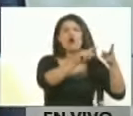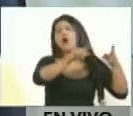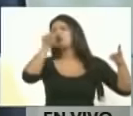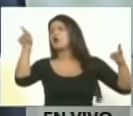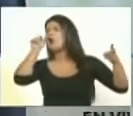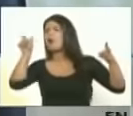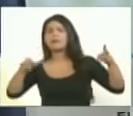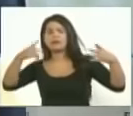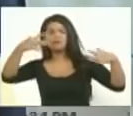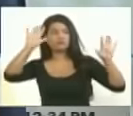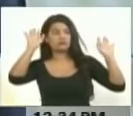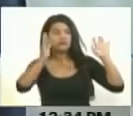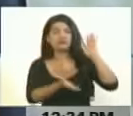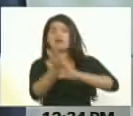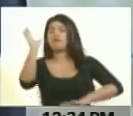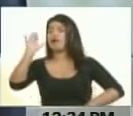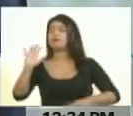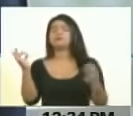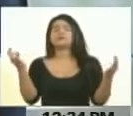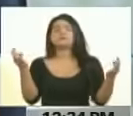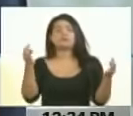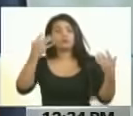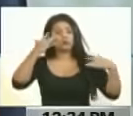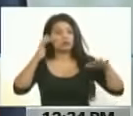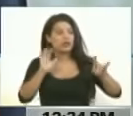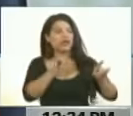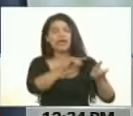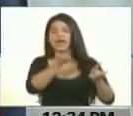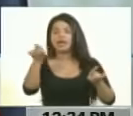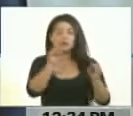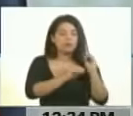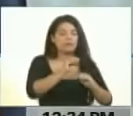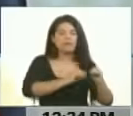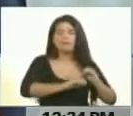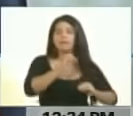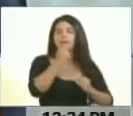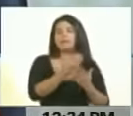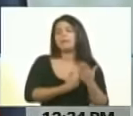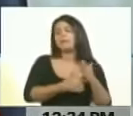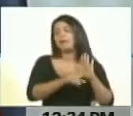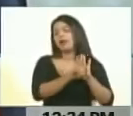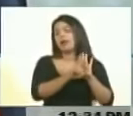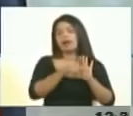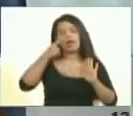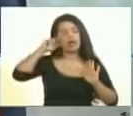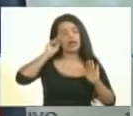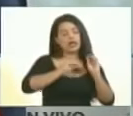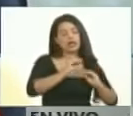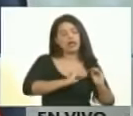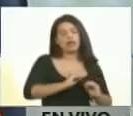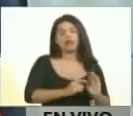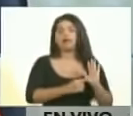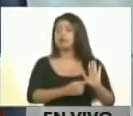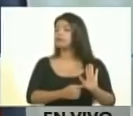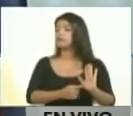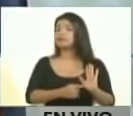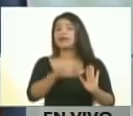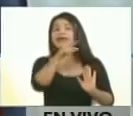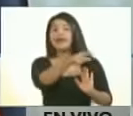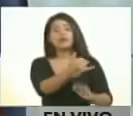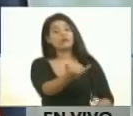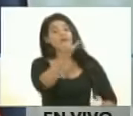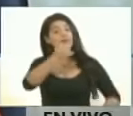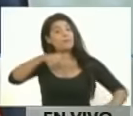espiritual, pues vulneraron la legalidad del Mercosur, cometieron una grave infracción